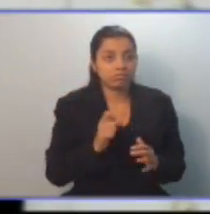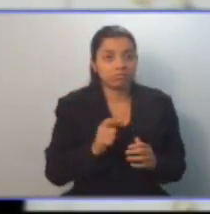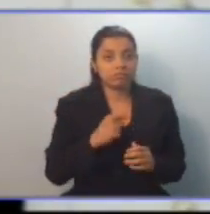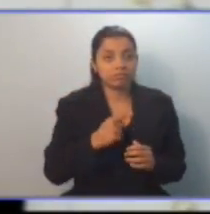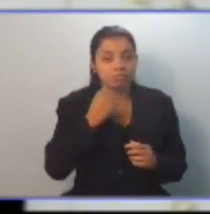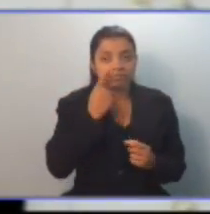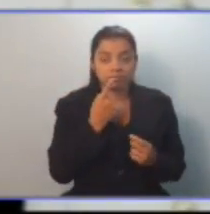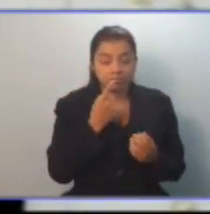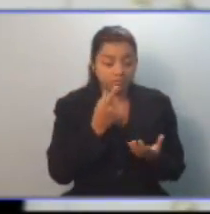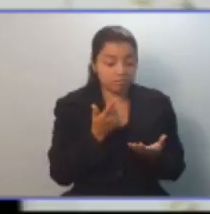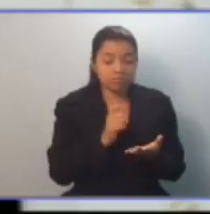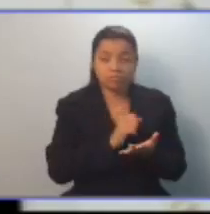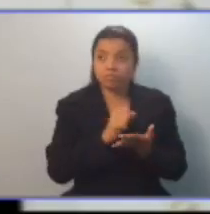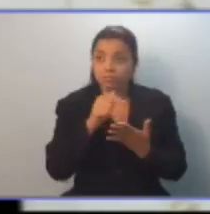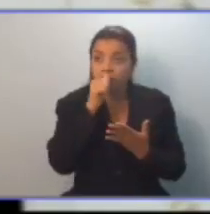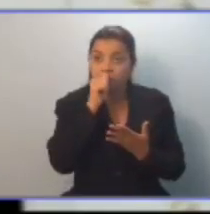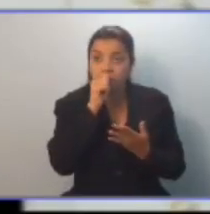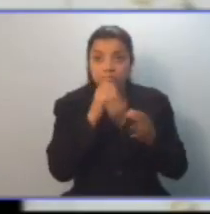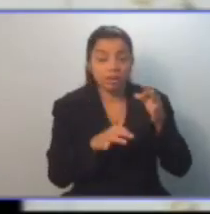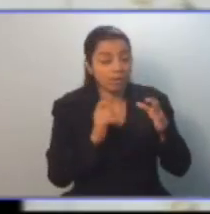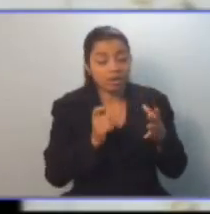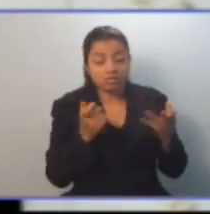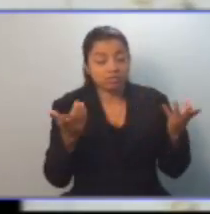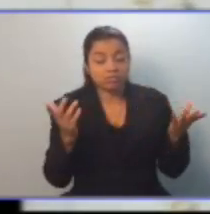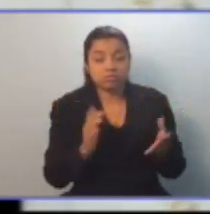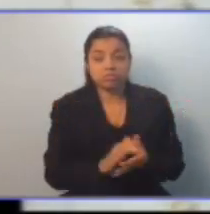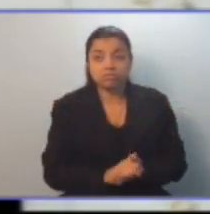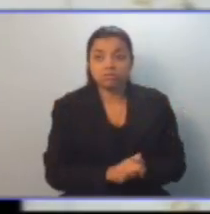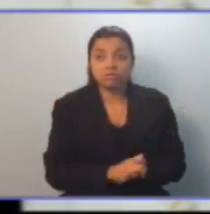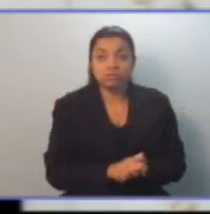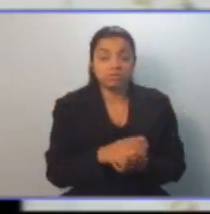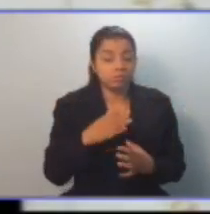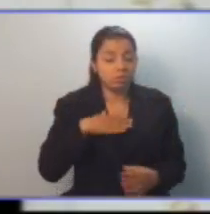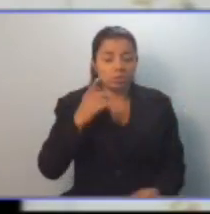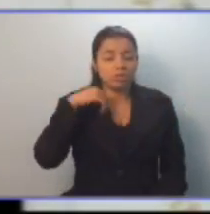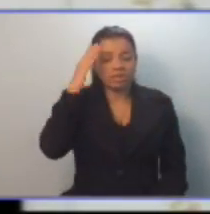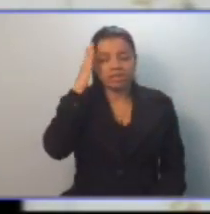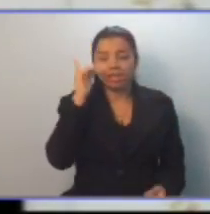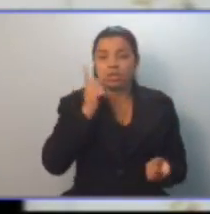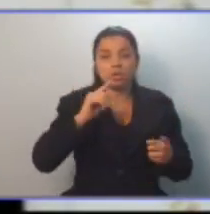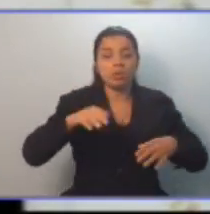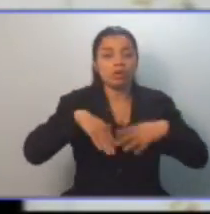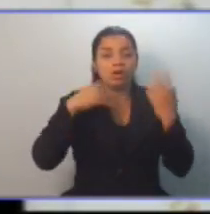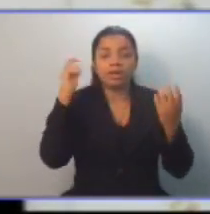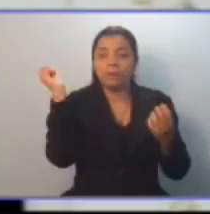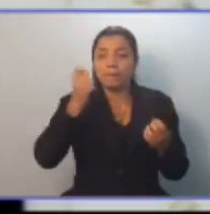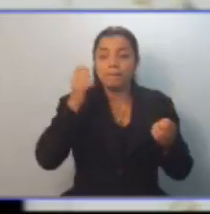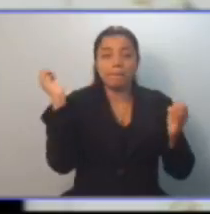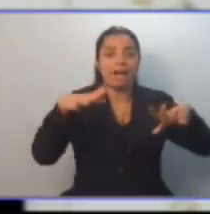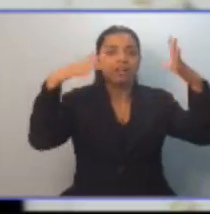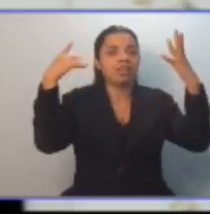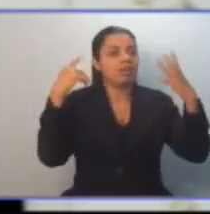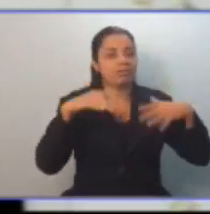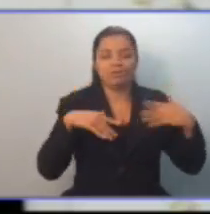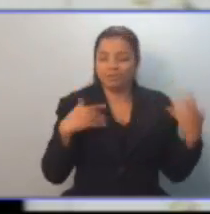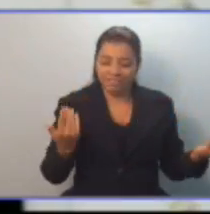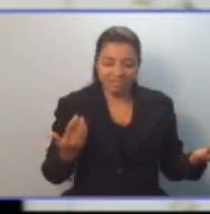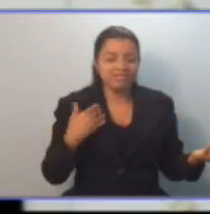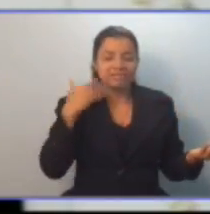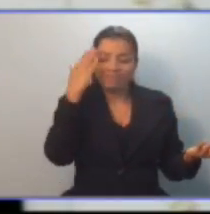un colegio de abogados. Es decir, la varita mágica no la tengo, pero me sumo a cualquier esfuerzo que haga por poder